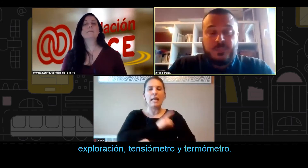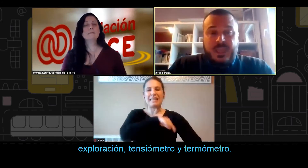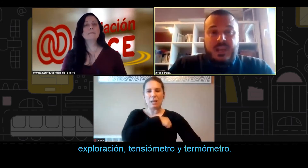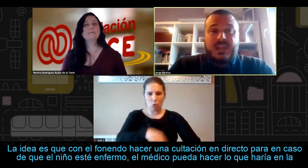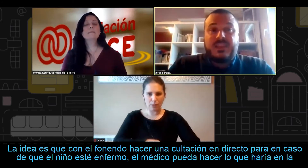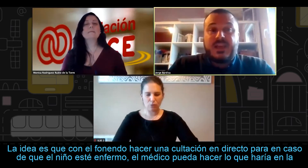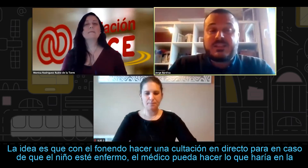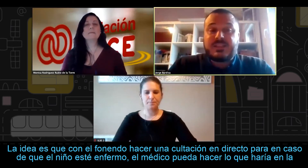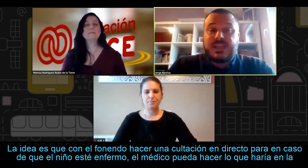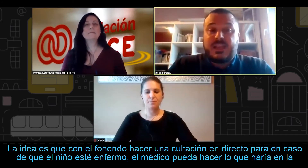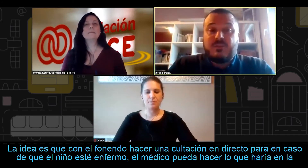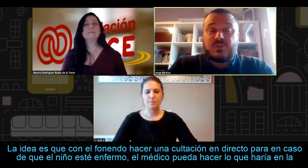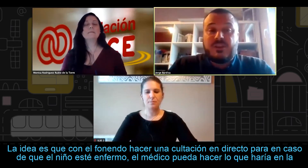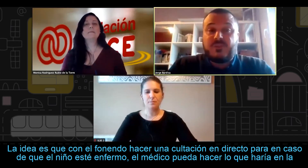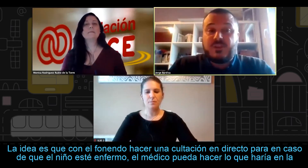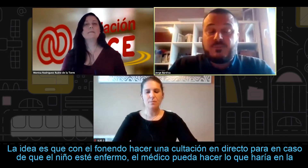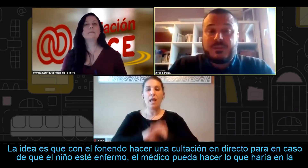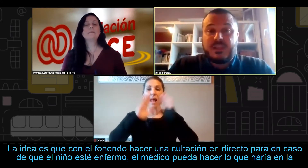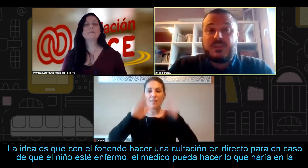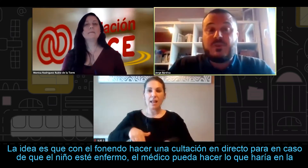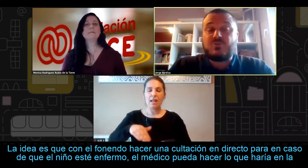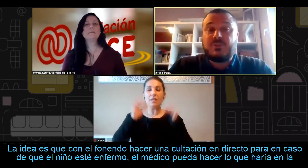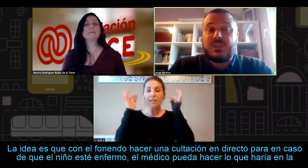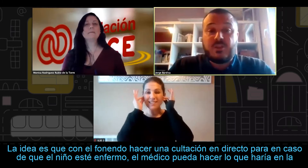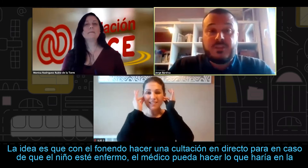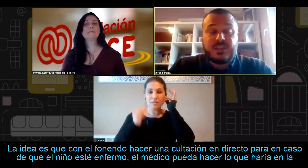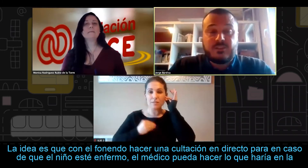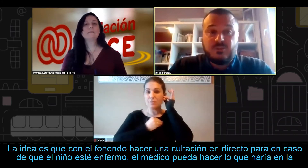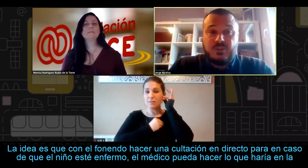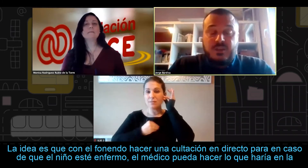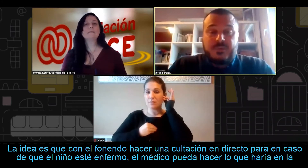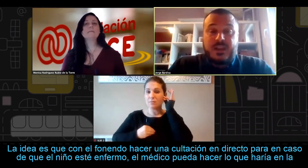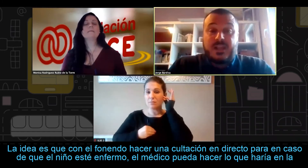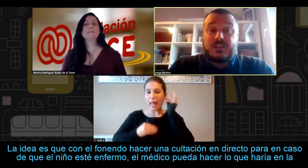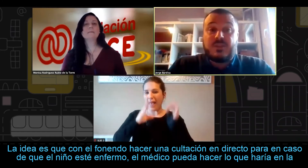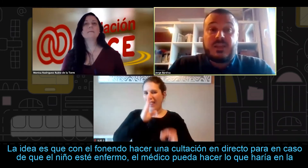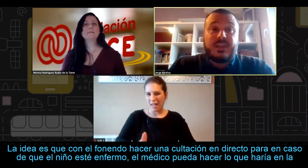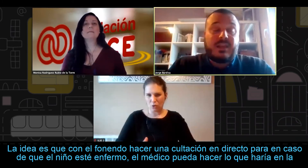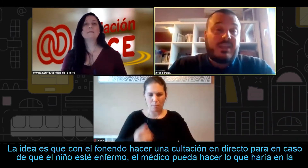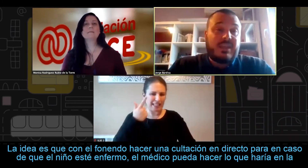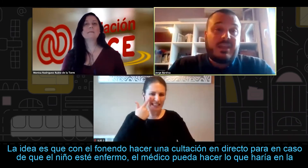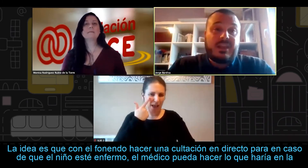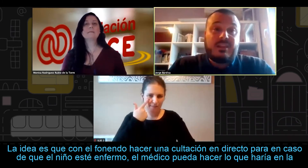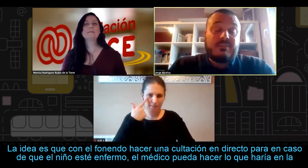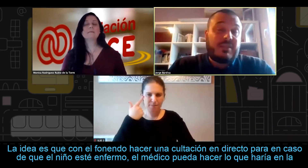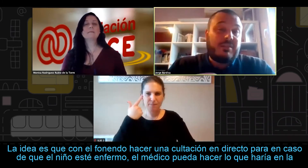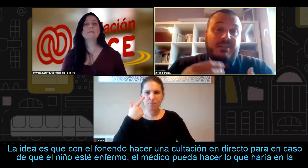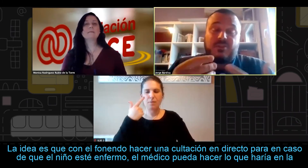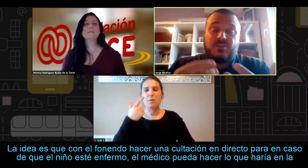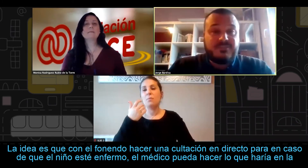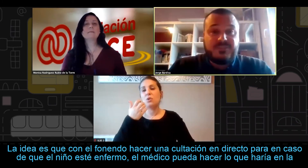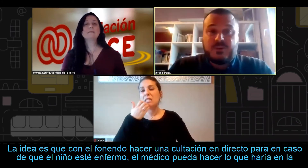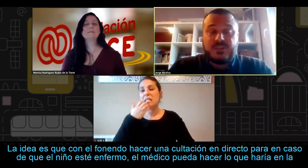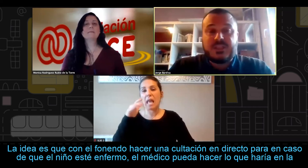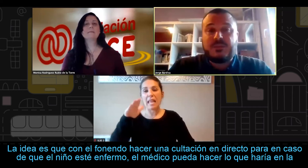¿vale? La idea es que con el fonendo permitir hacer una auscultación en directo para el caso de que el niño